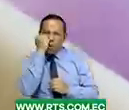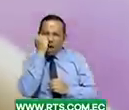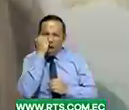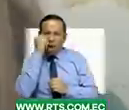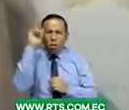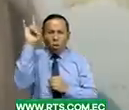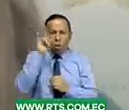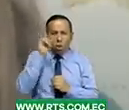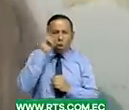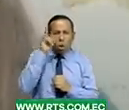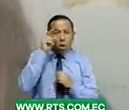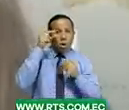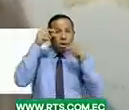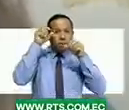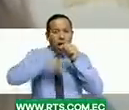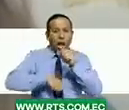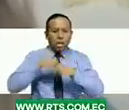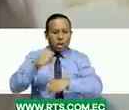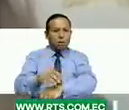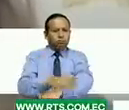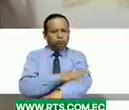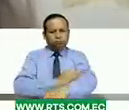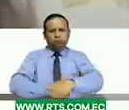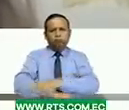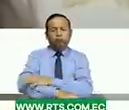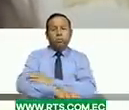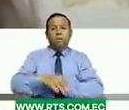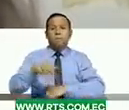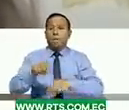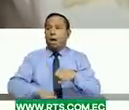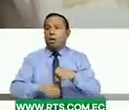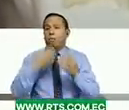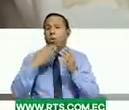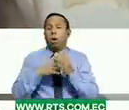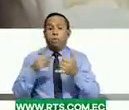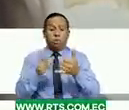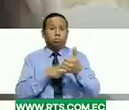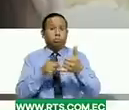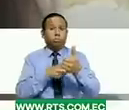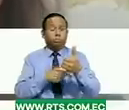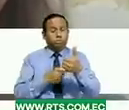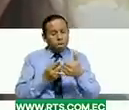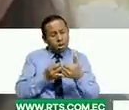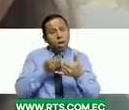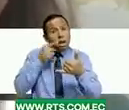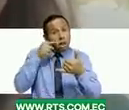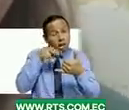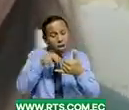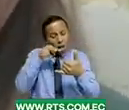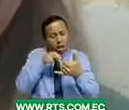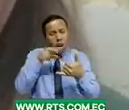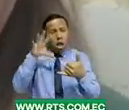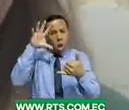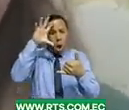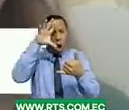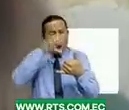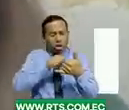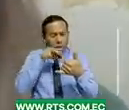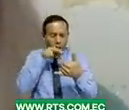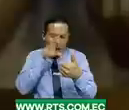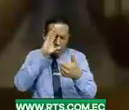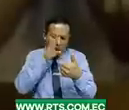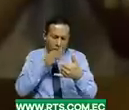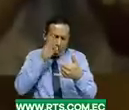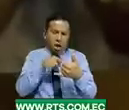de sueño. Se dice que no hay que ver el celular cuando uno está desvelado, enfocarse en el celular porque uno